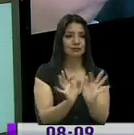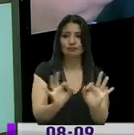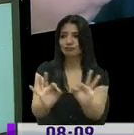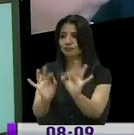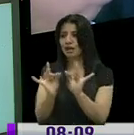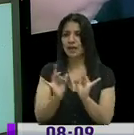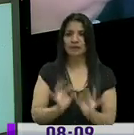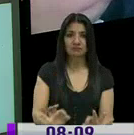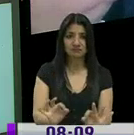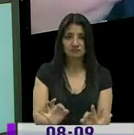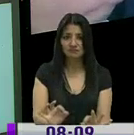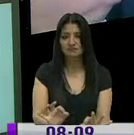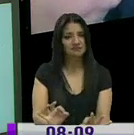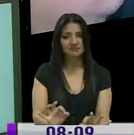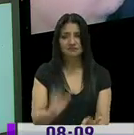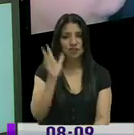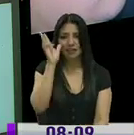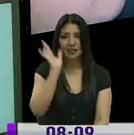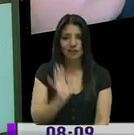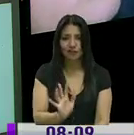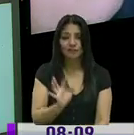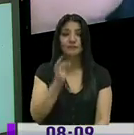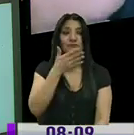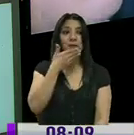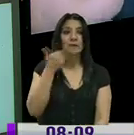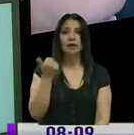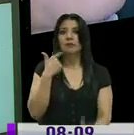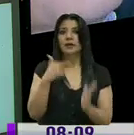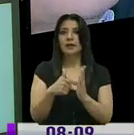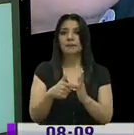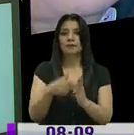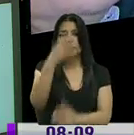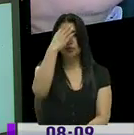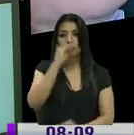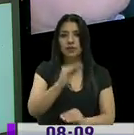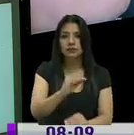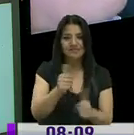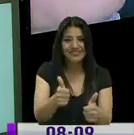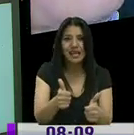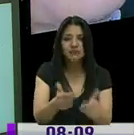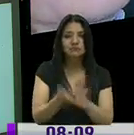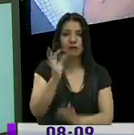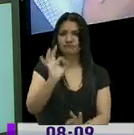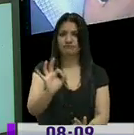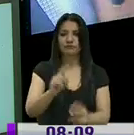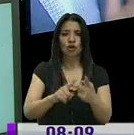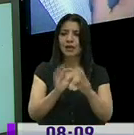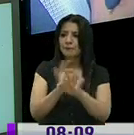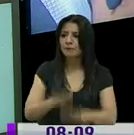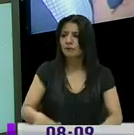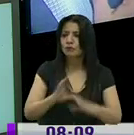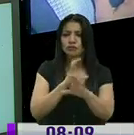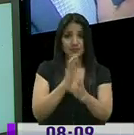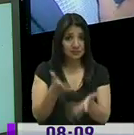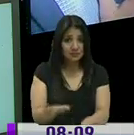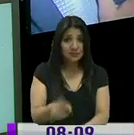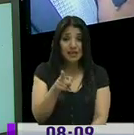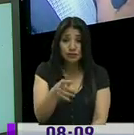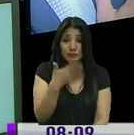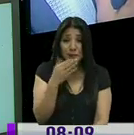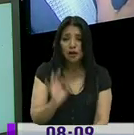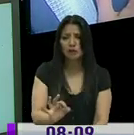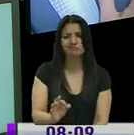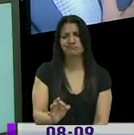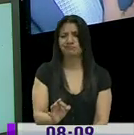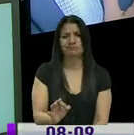trato a los usuarios y con eso se mejora pues la educación y con eso se mejora la limpieza de los buses yo creo que no